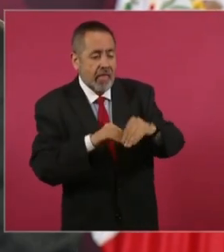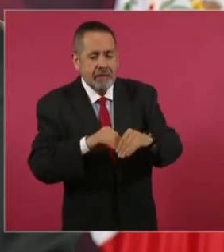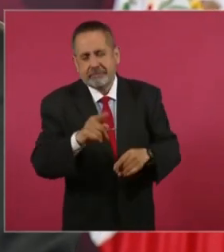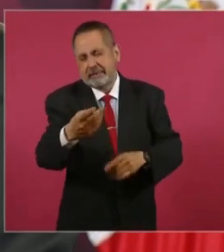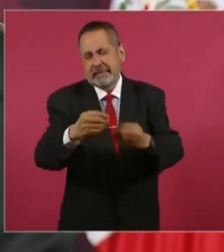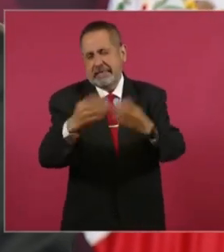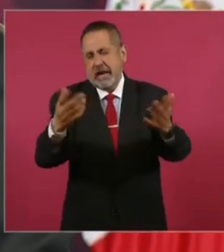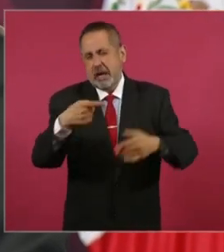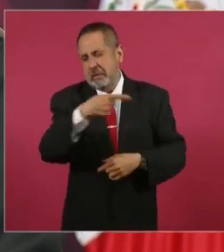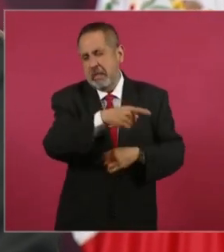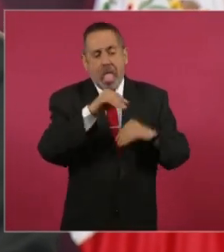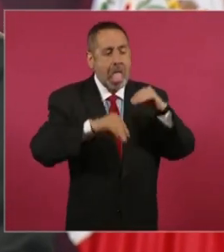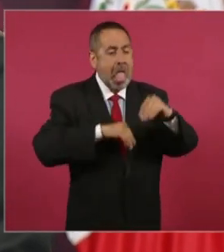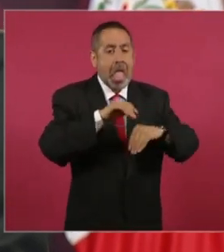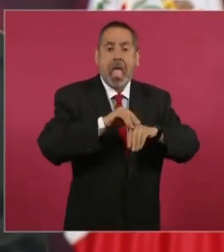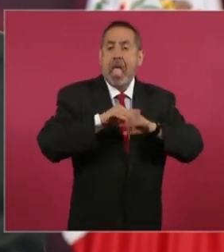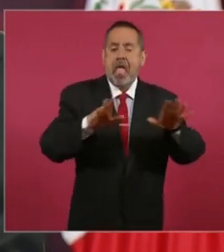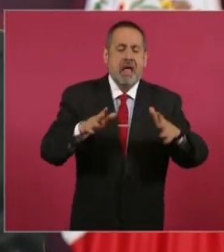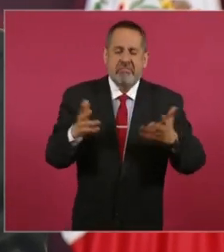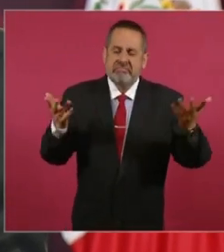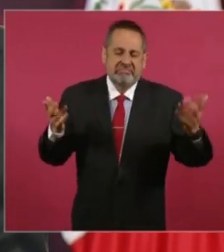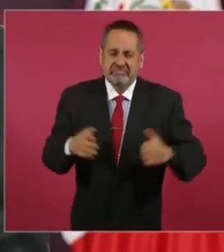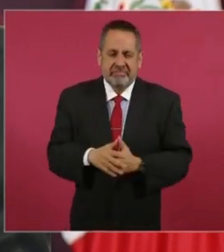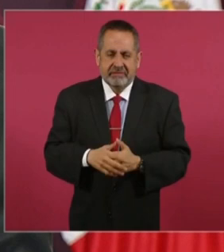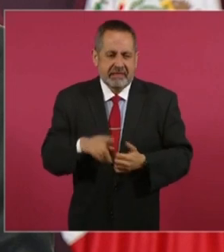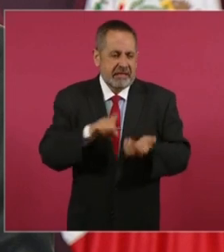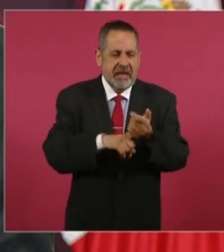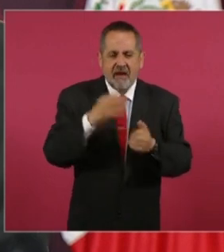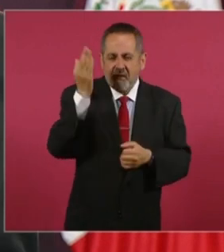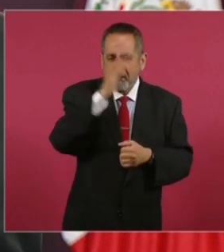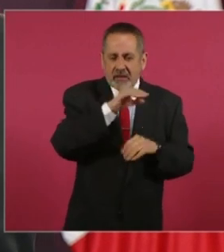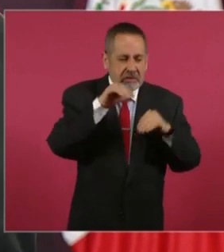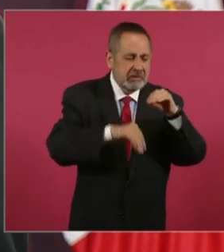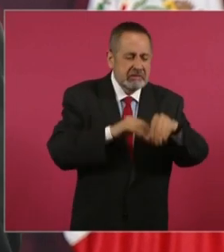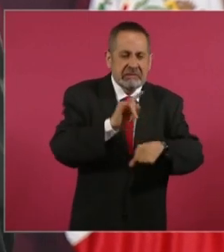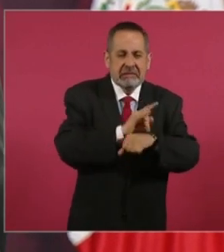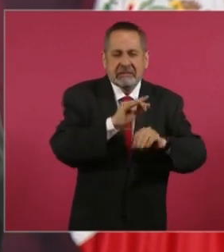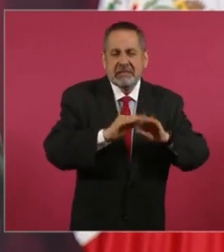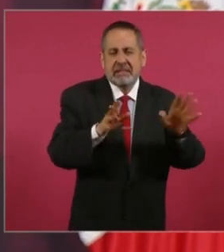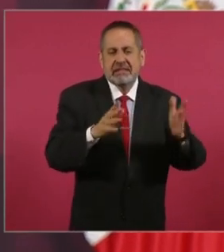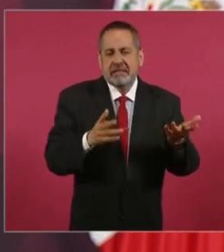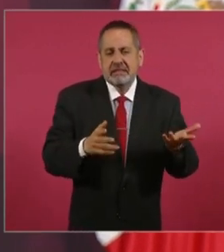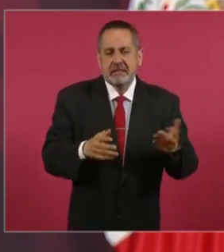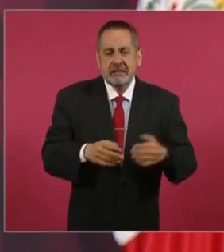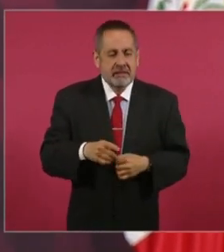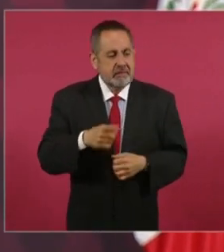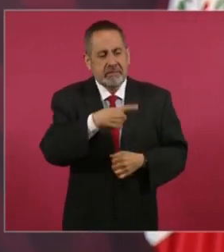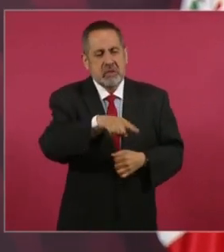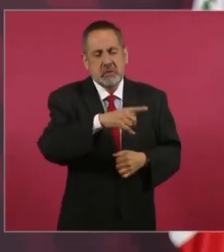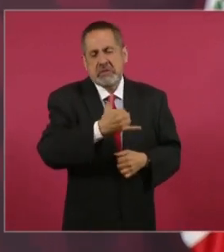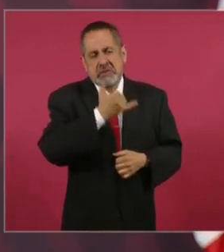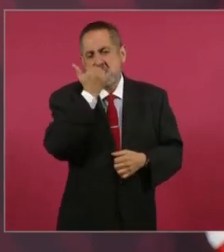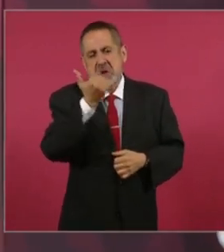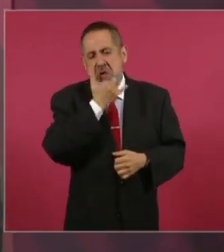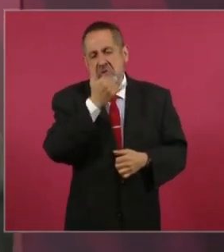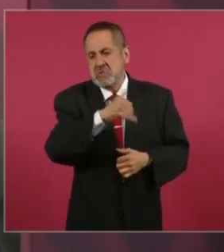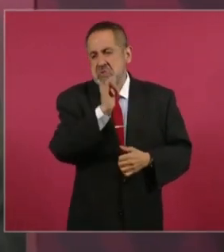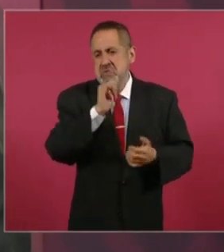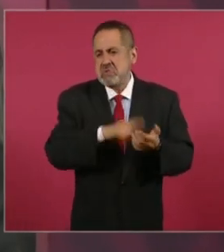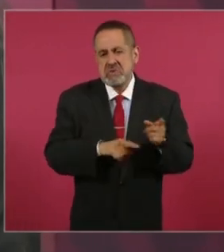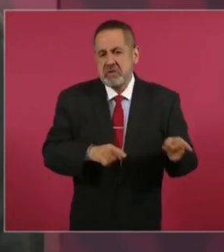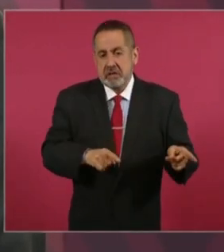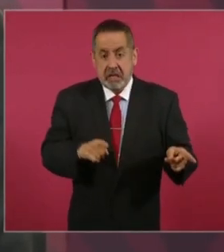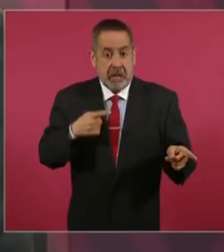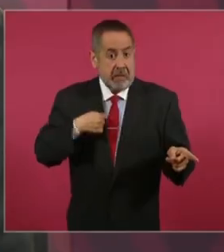que es un montaje pero están equivocados si